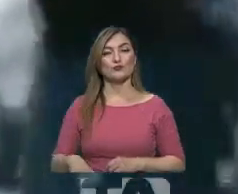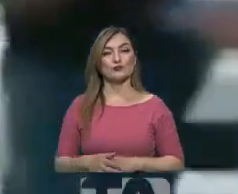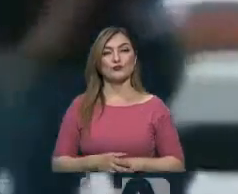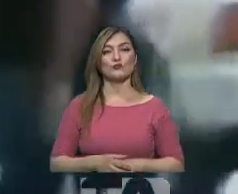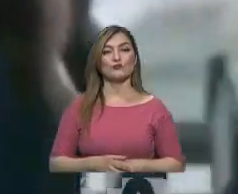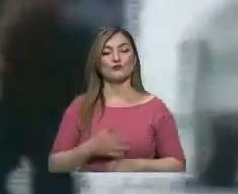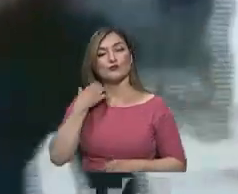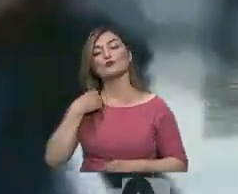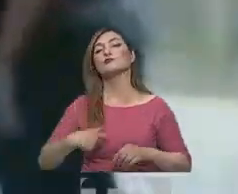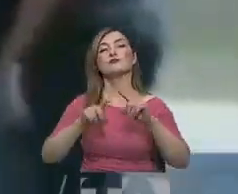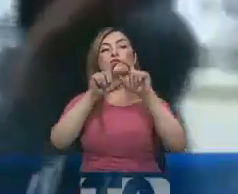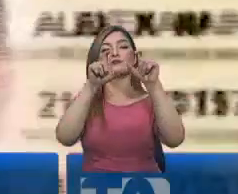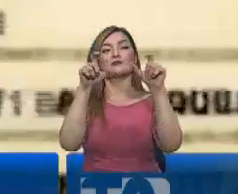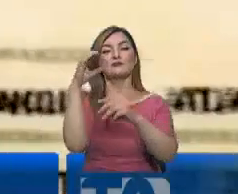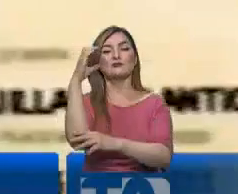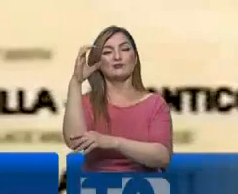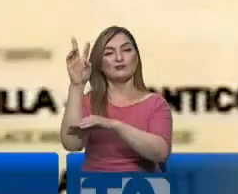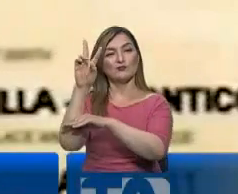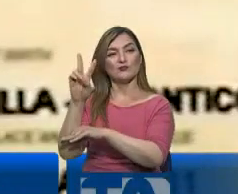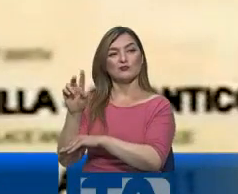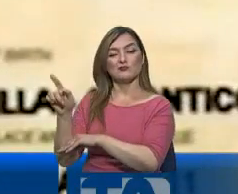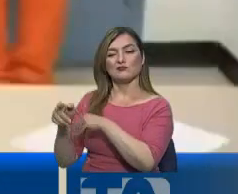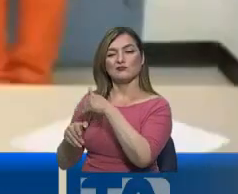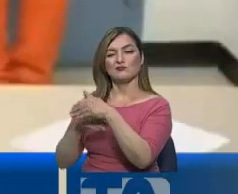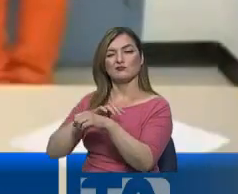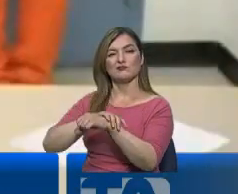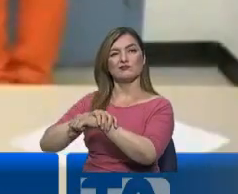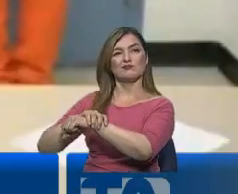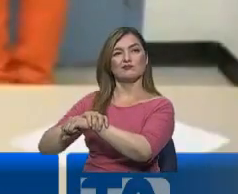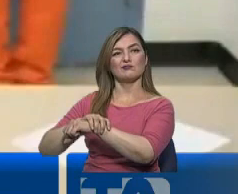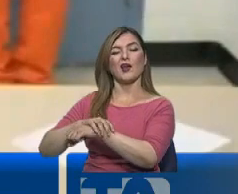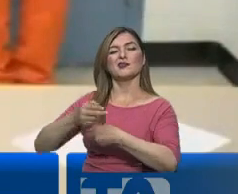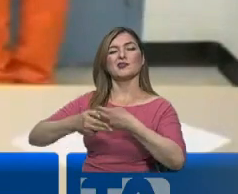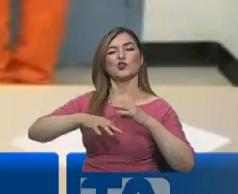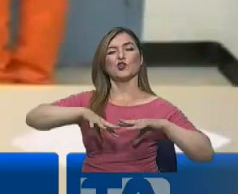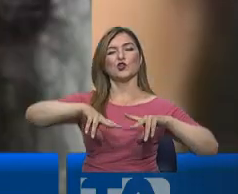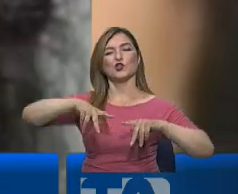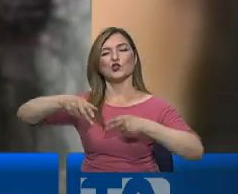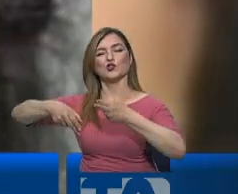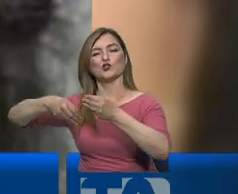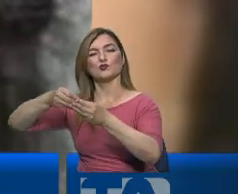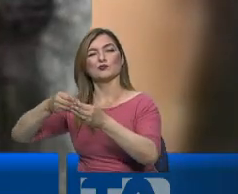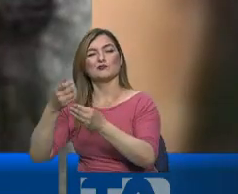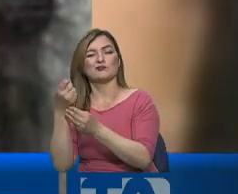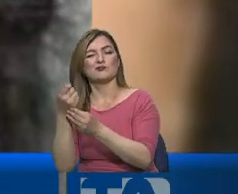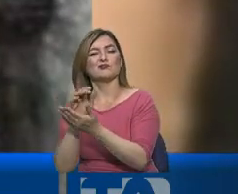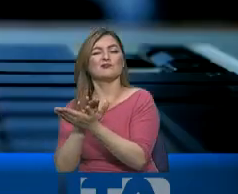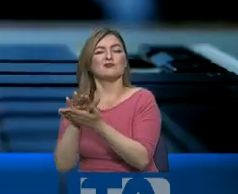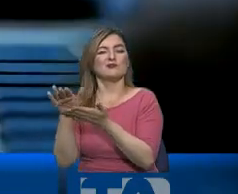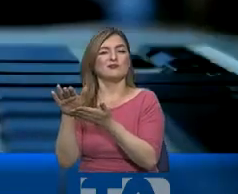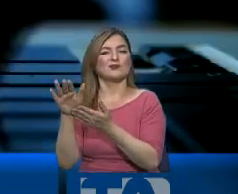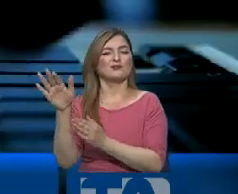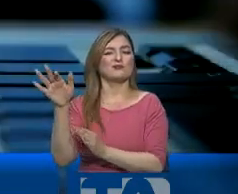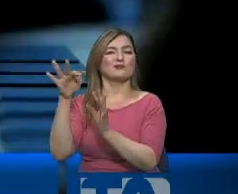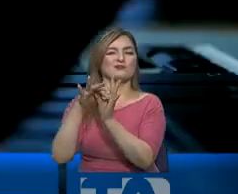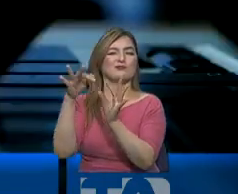el empresario colombo-venezolano procesado por lavado de dinero y narcotráfico en eeuu tenía conexiones de alto nivel para el negocio